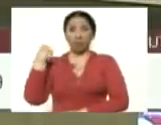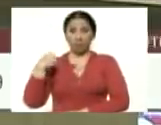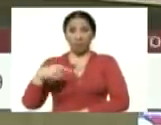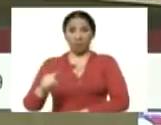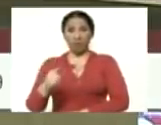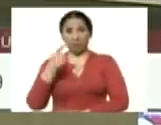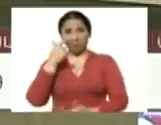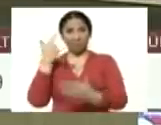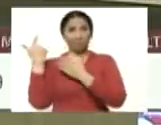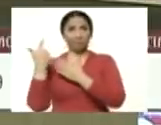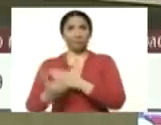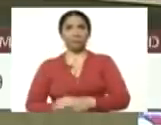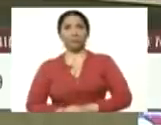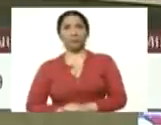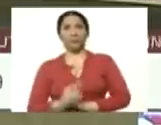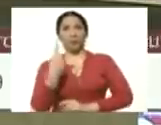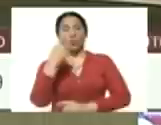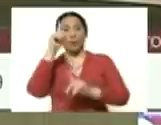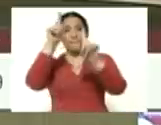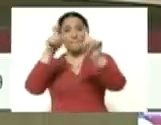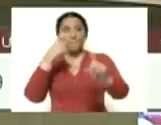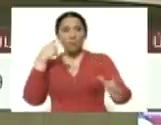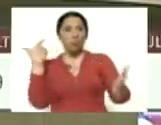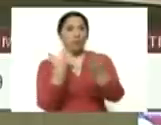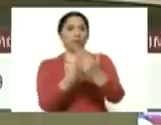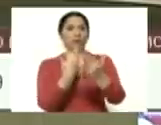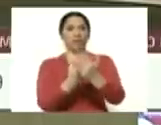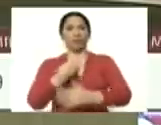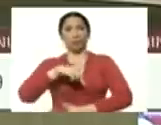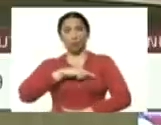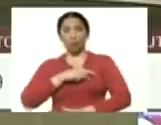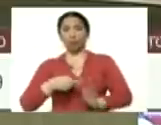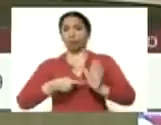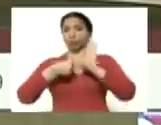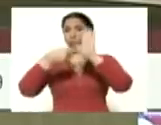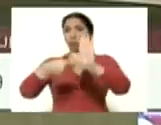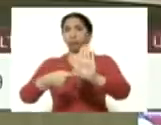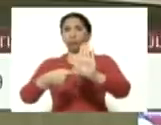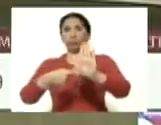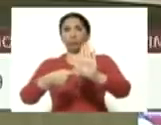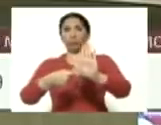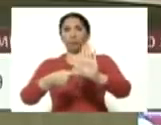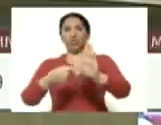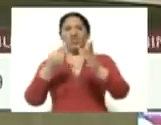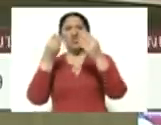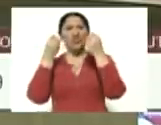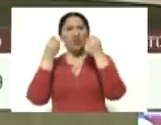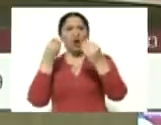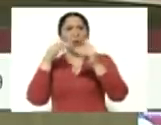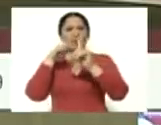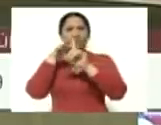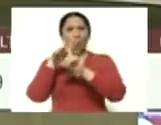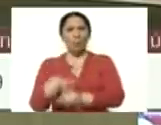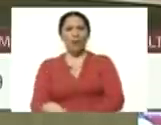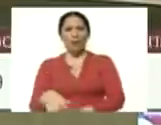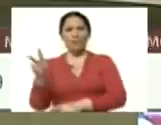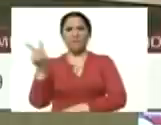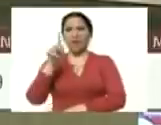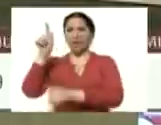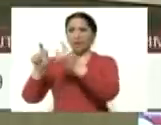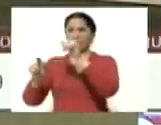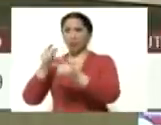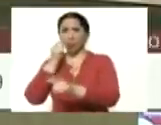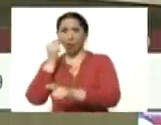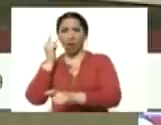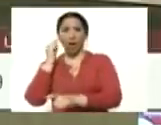aquí está, una de las pruebas que hemos nosotros presentado de cómo someten a venezolanos en